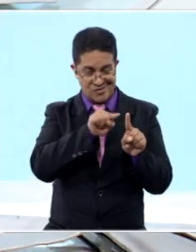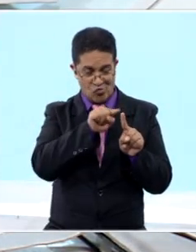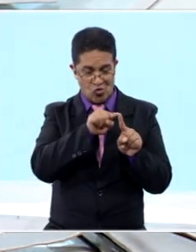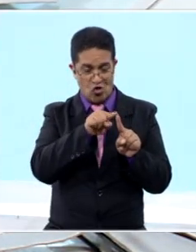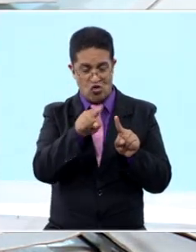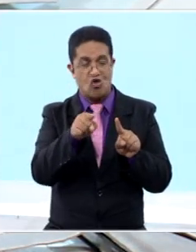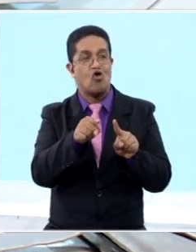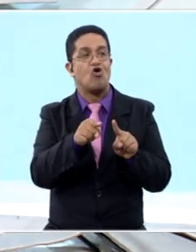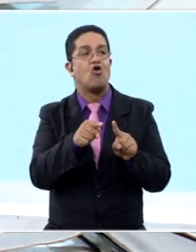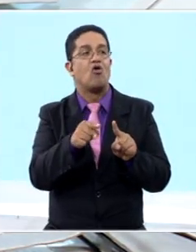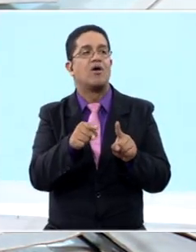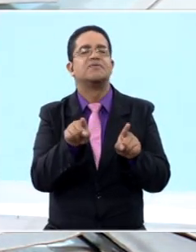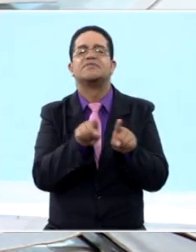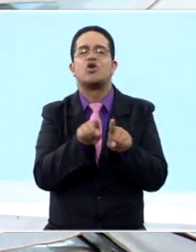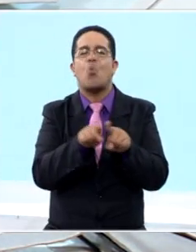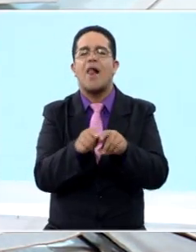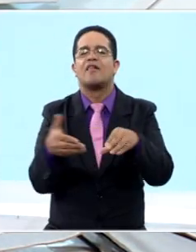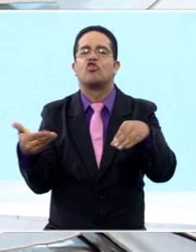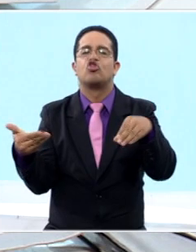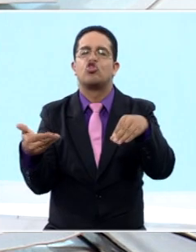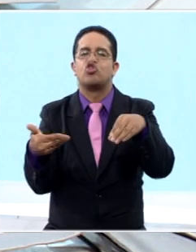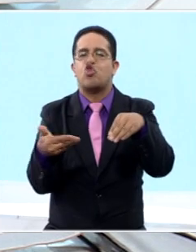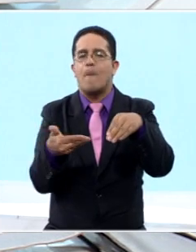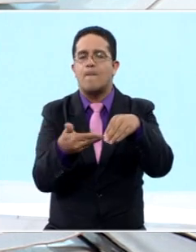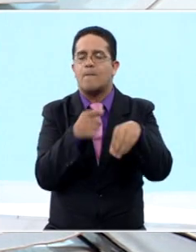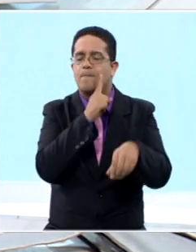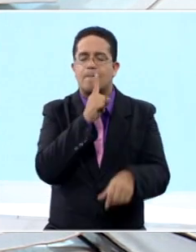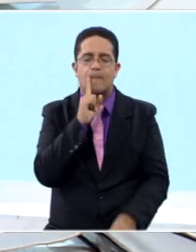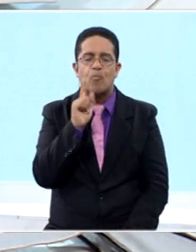es justamente un tomógrafo de baja resolución.